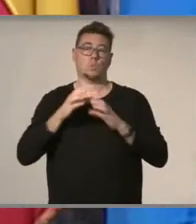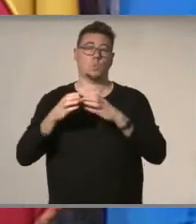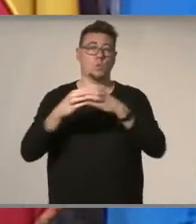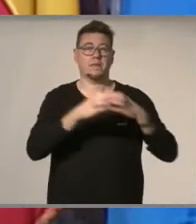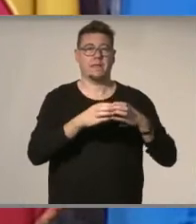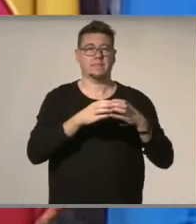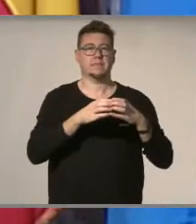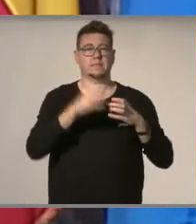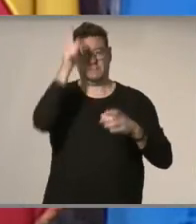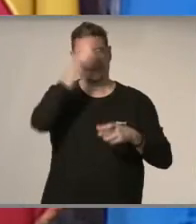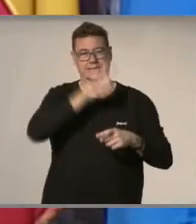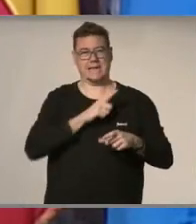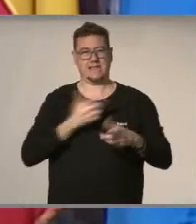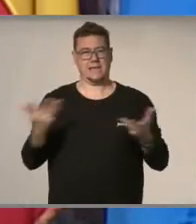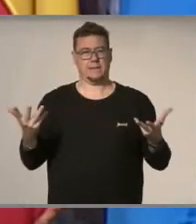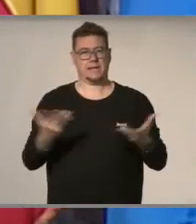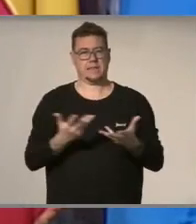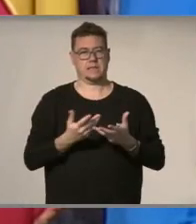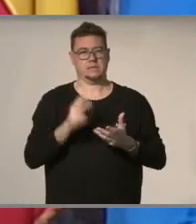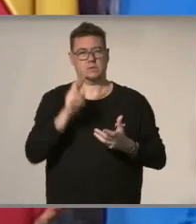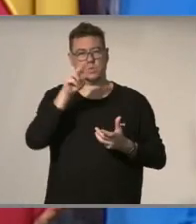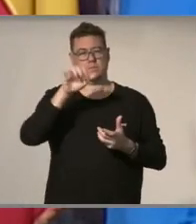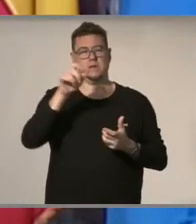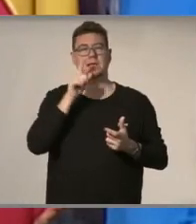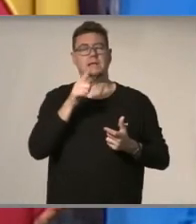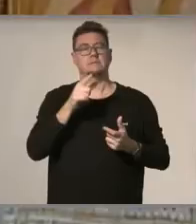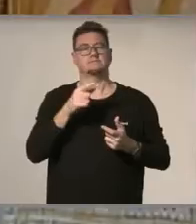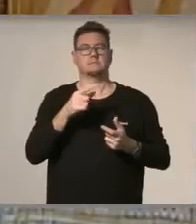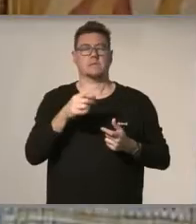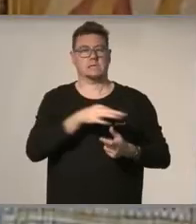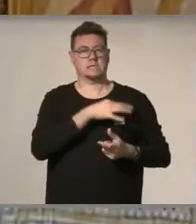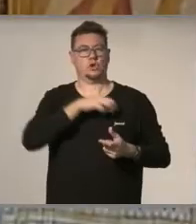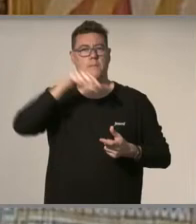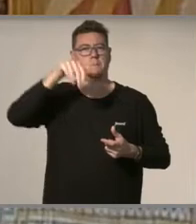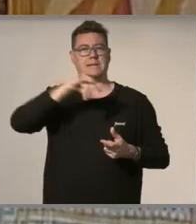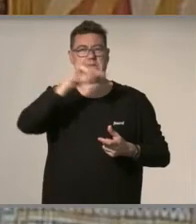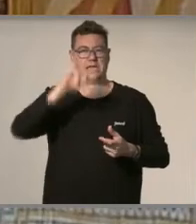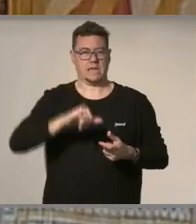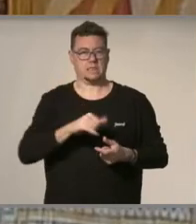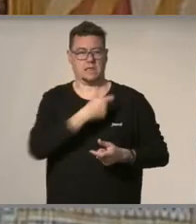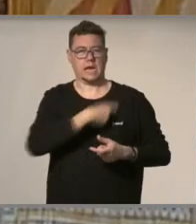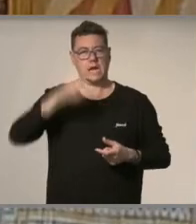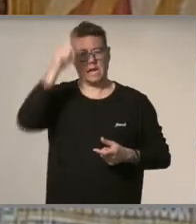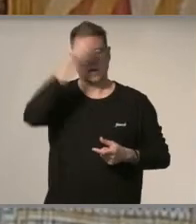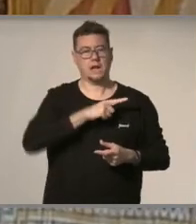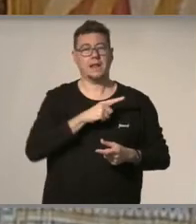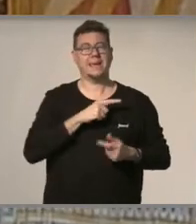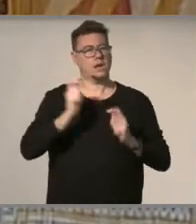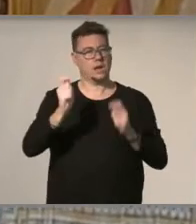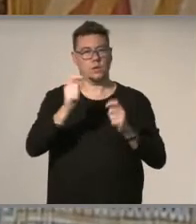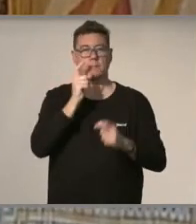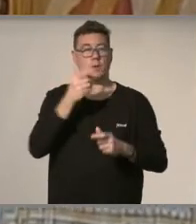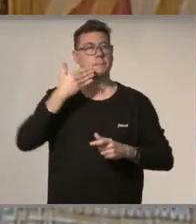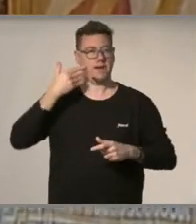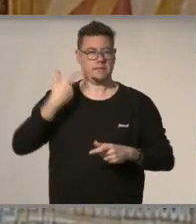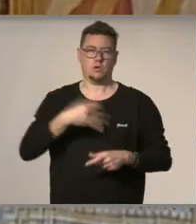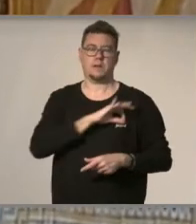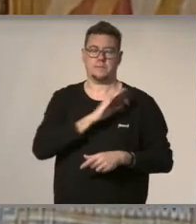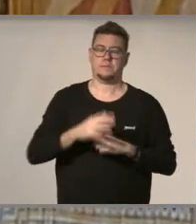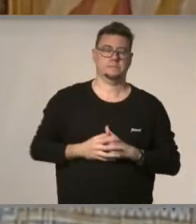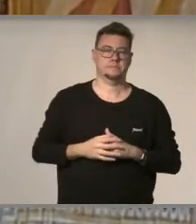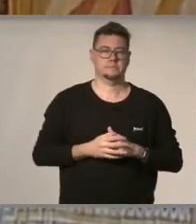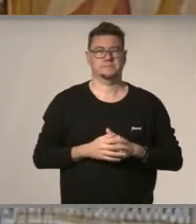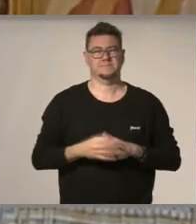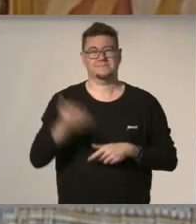Emergencias. Teniente General Martínez, enhorabuena por este merecido premio. Desde